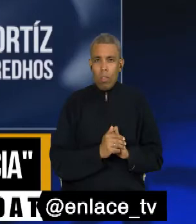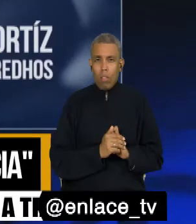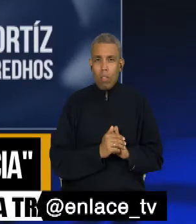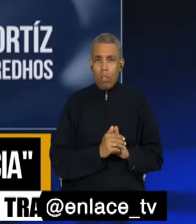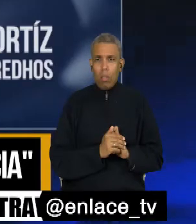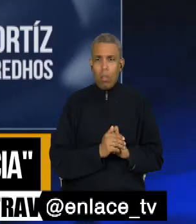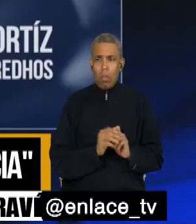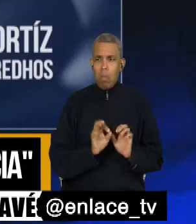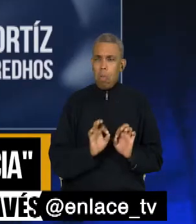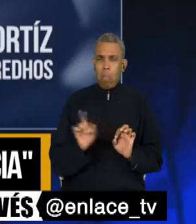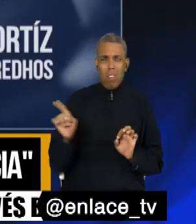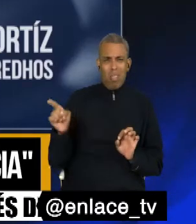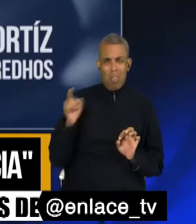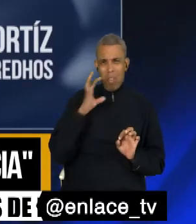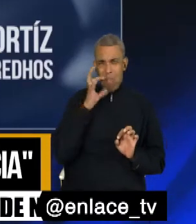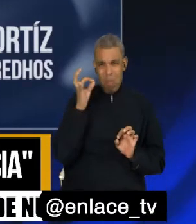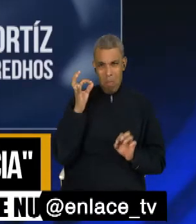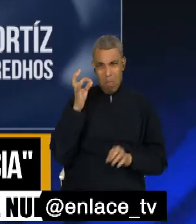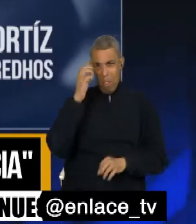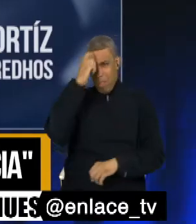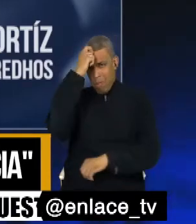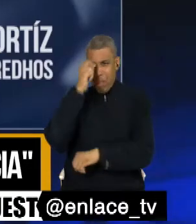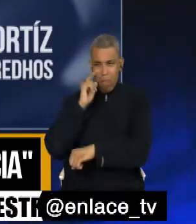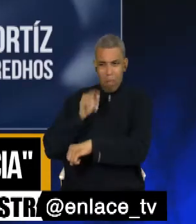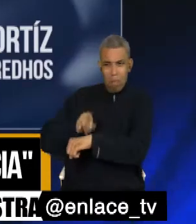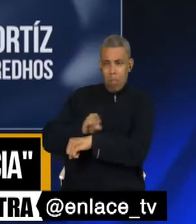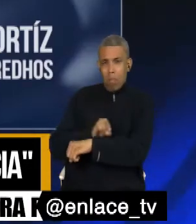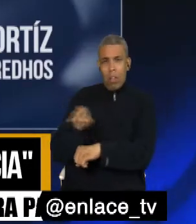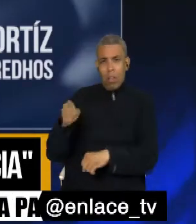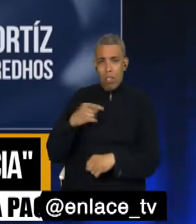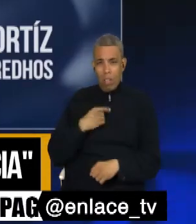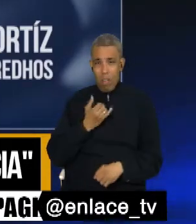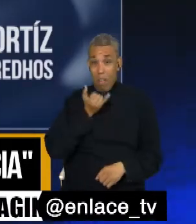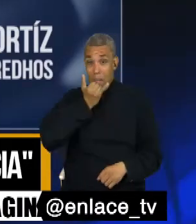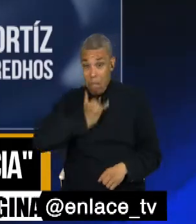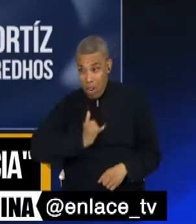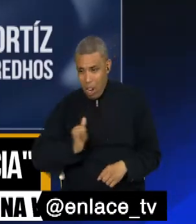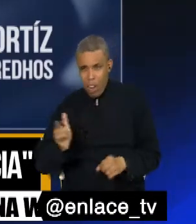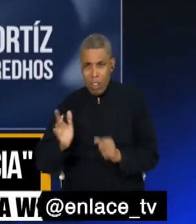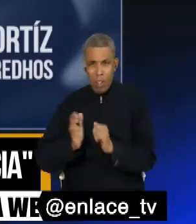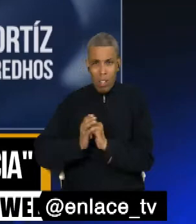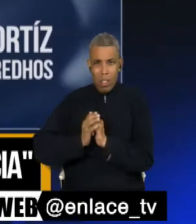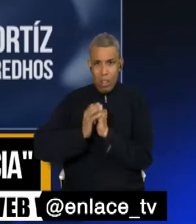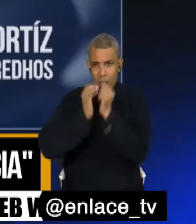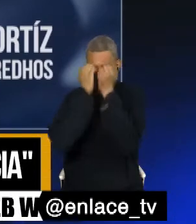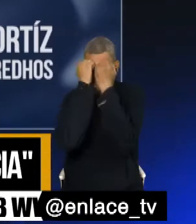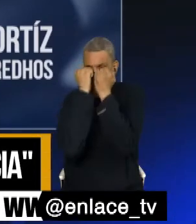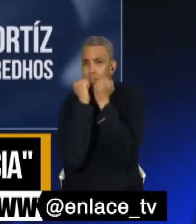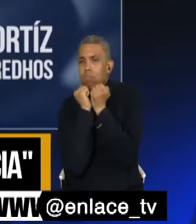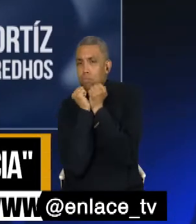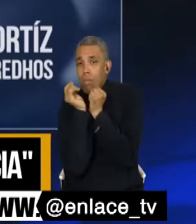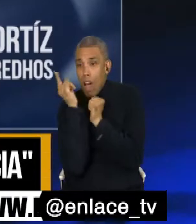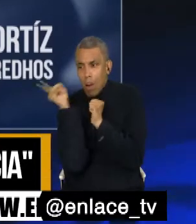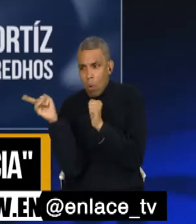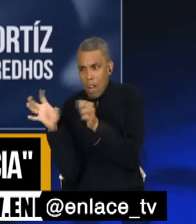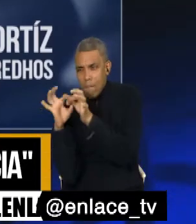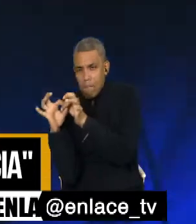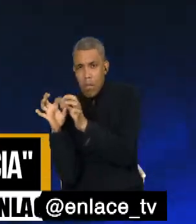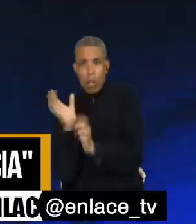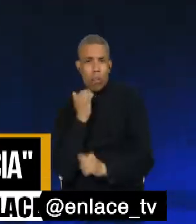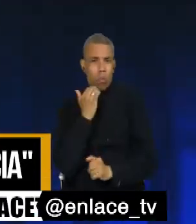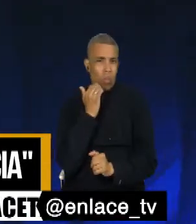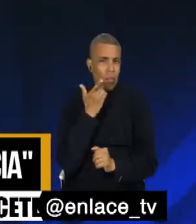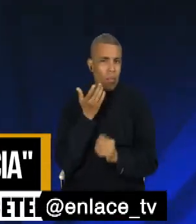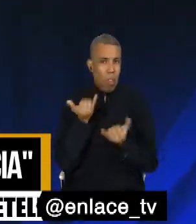tenga hecho, se establezca la relación con esa estructura. Eso lo determinará la justicia y pues el procedimiento de investigación que venga a partir de